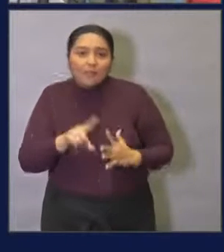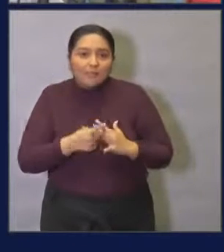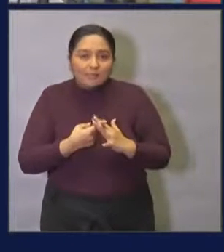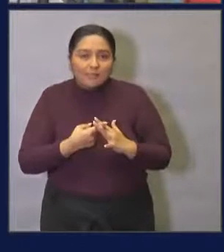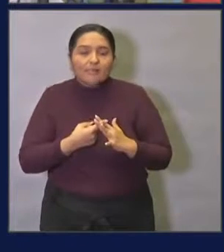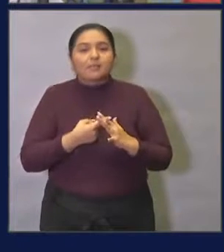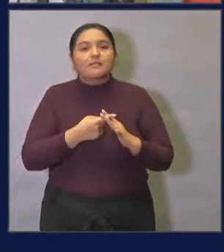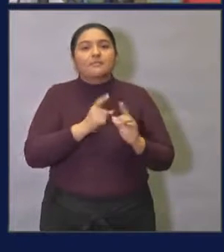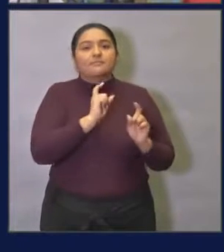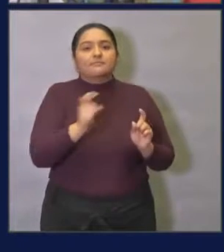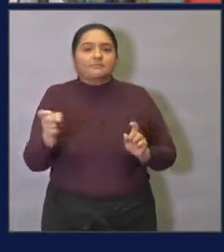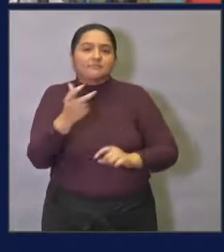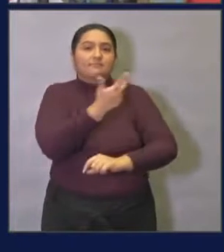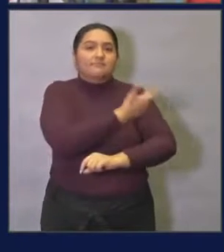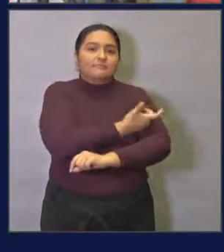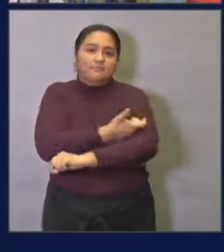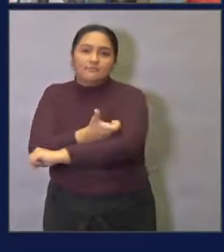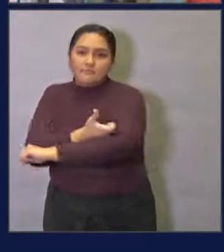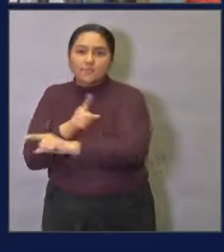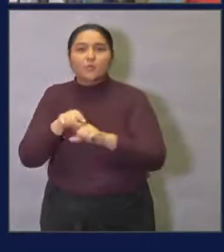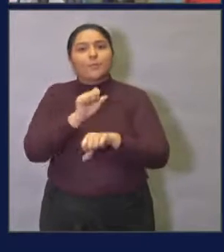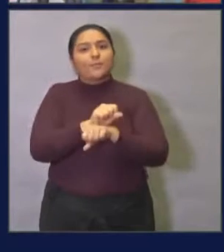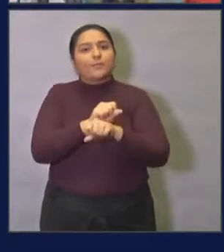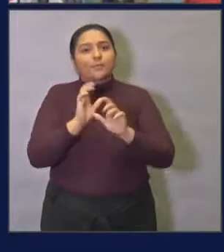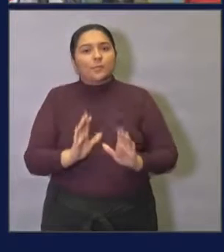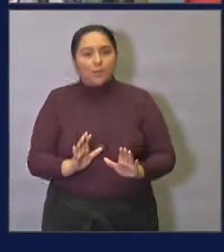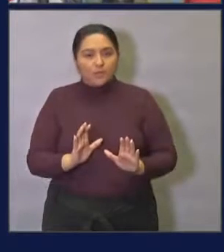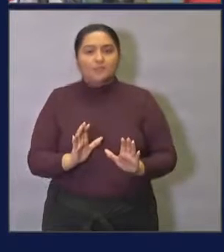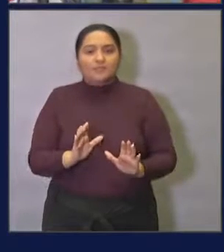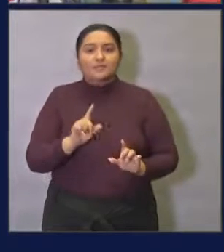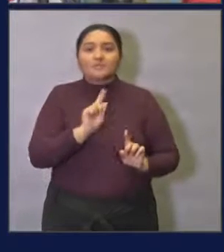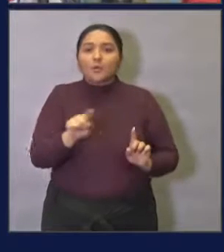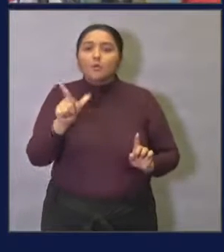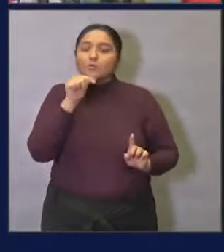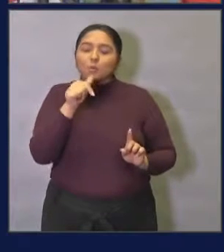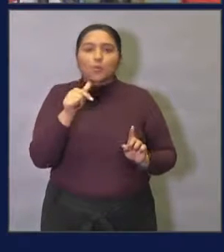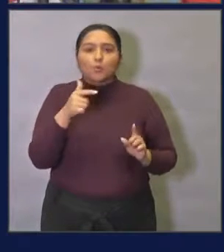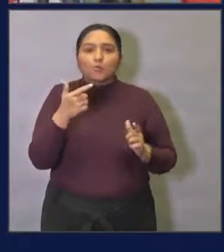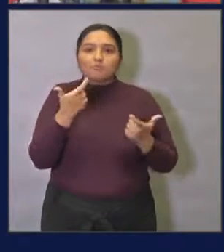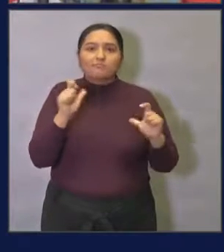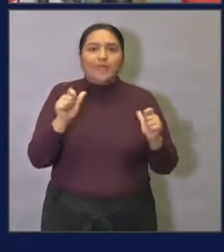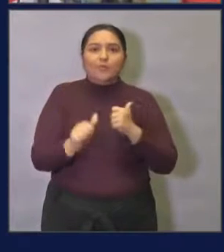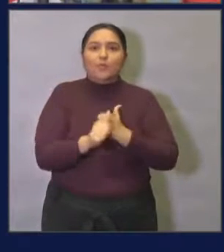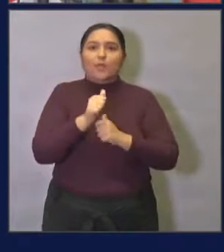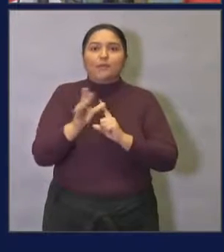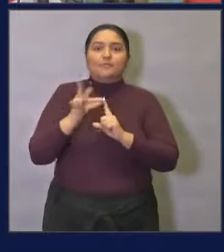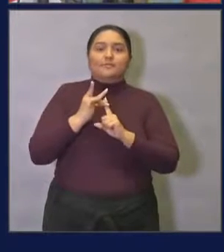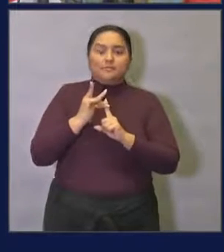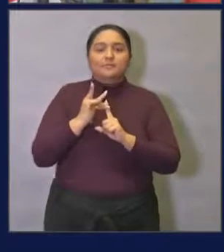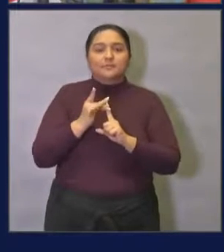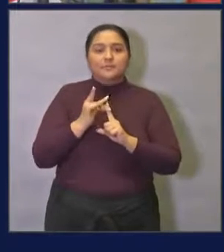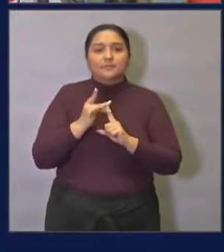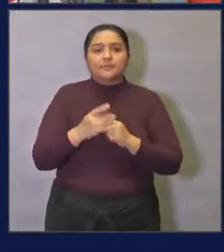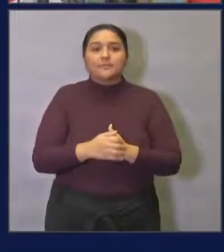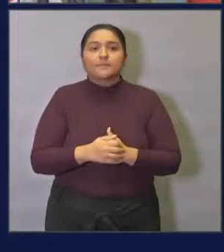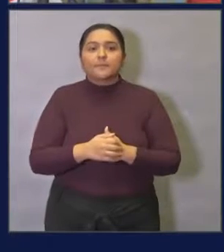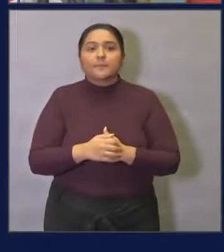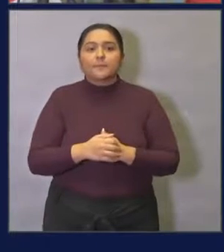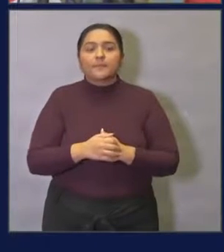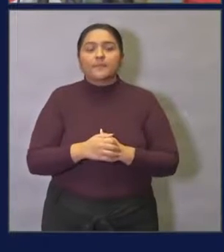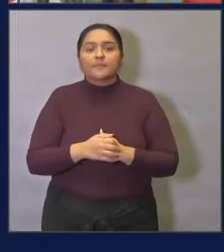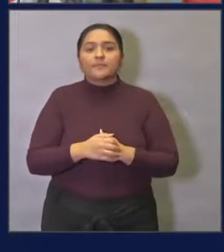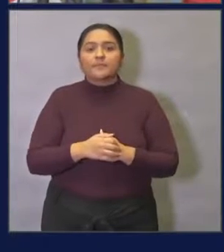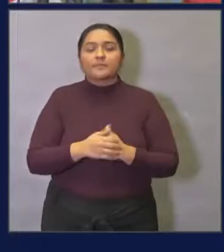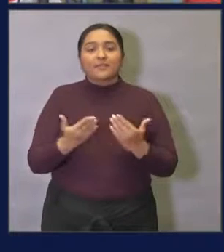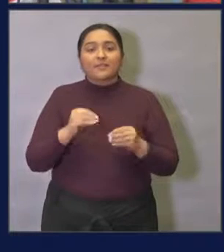las vacunas a su personal con mayor riesgo de exposición. La primera ronda de vacunas de COVID-19 en el condado